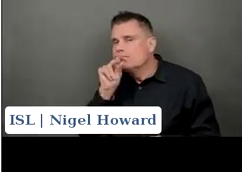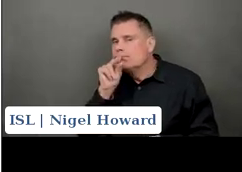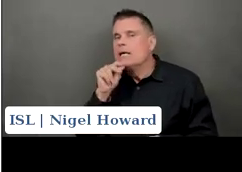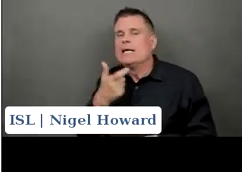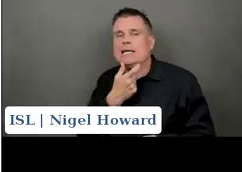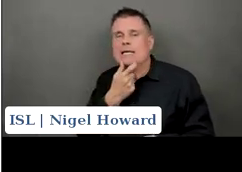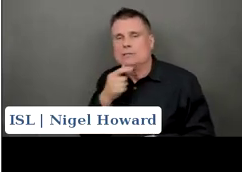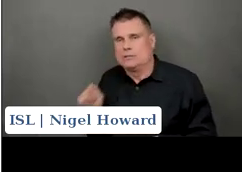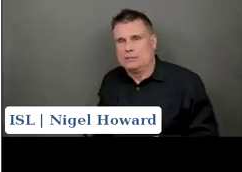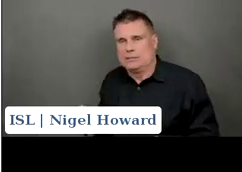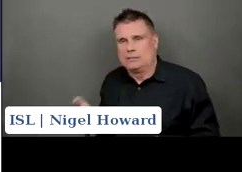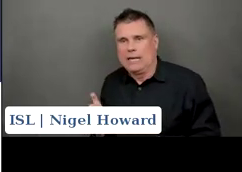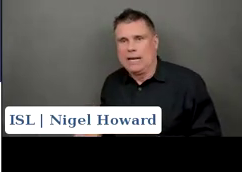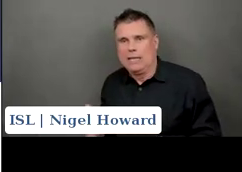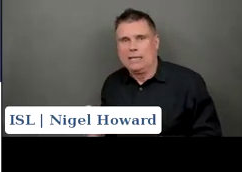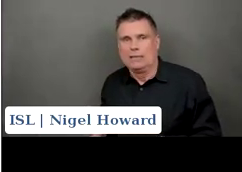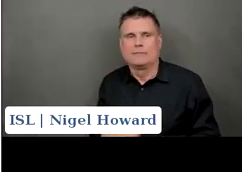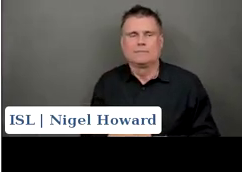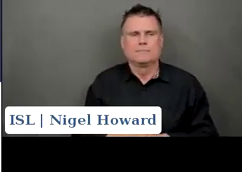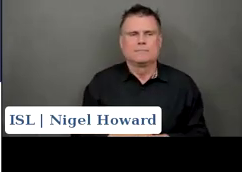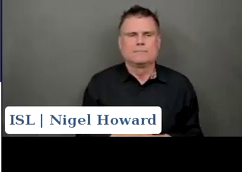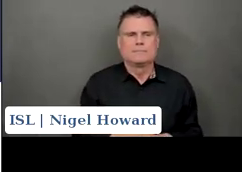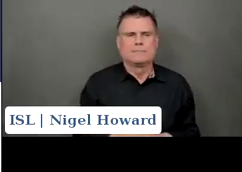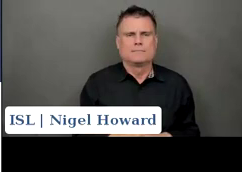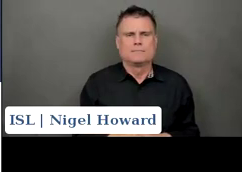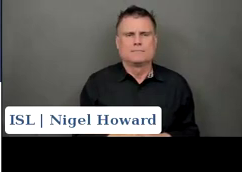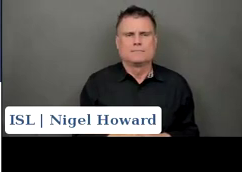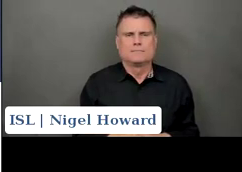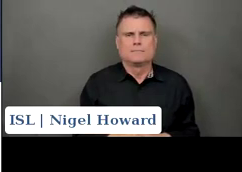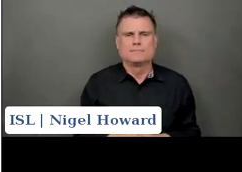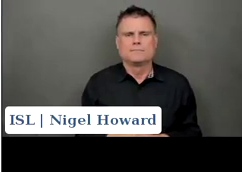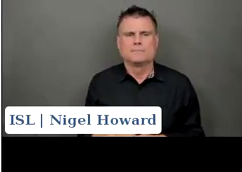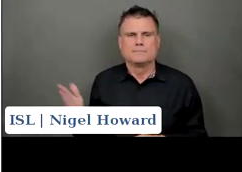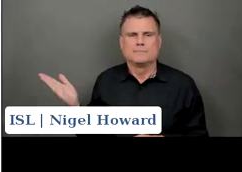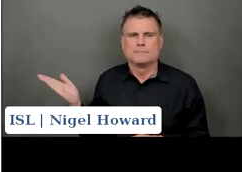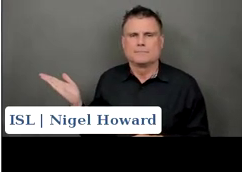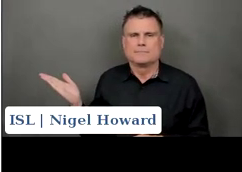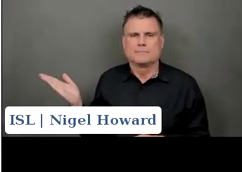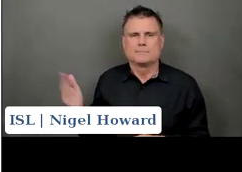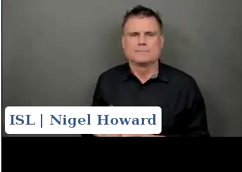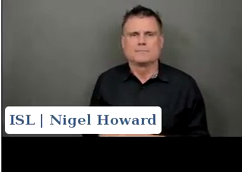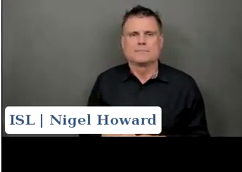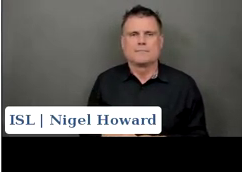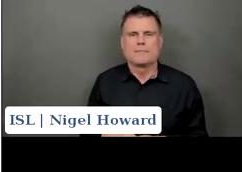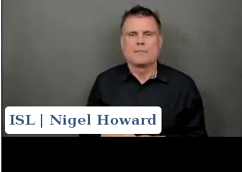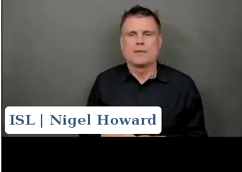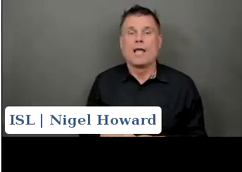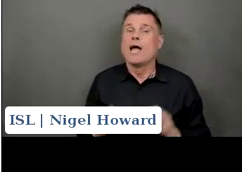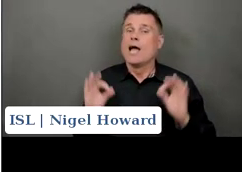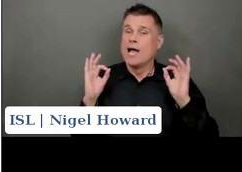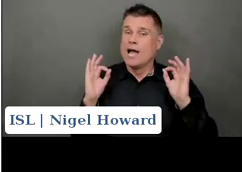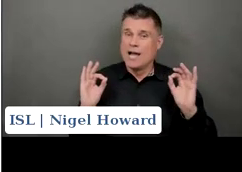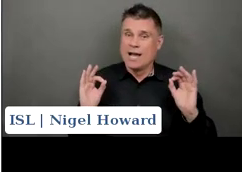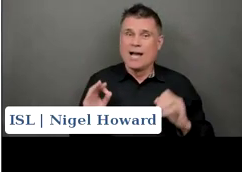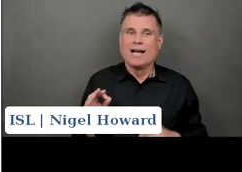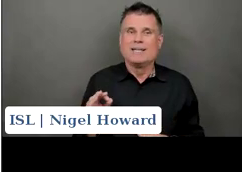Muchísimas gracias. Bueno, quiero agradecer a todos y a todas por esta invitación. Para mí es un honor y sobre todo